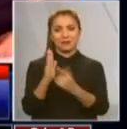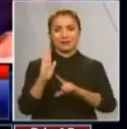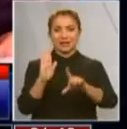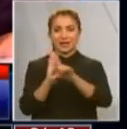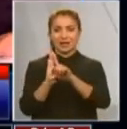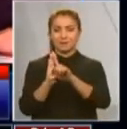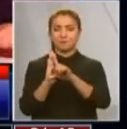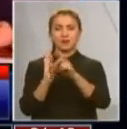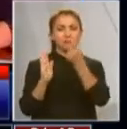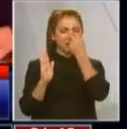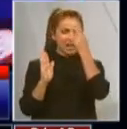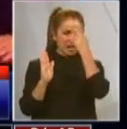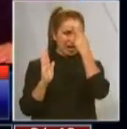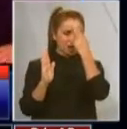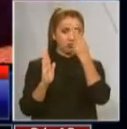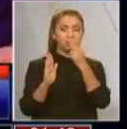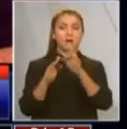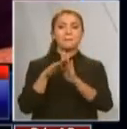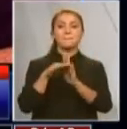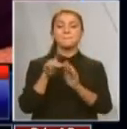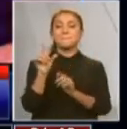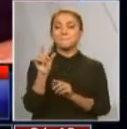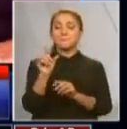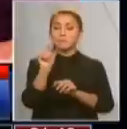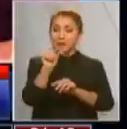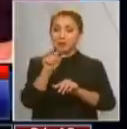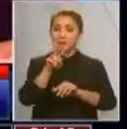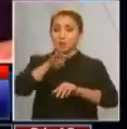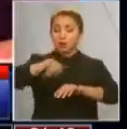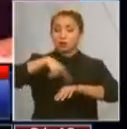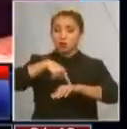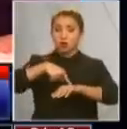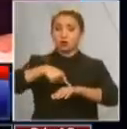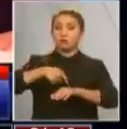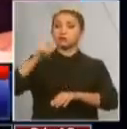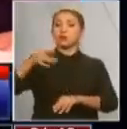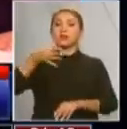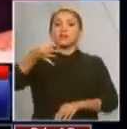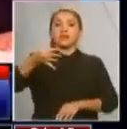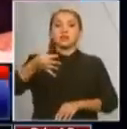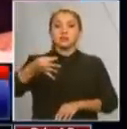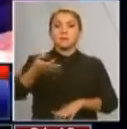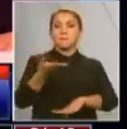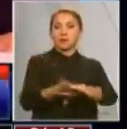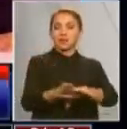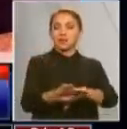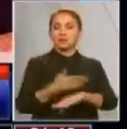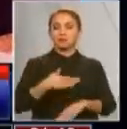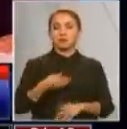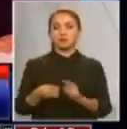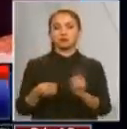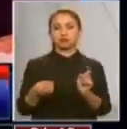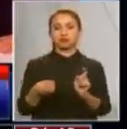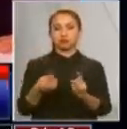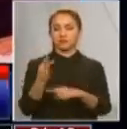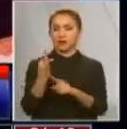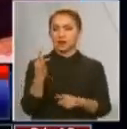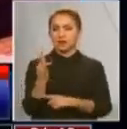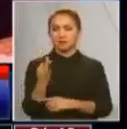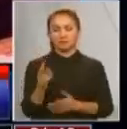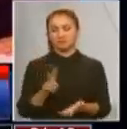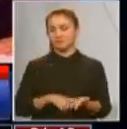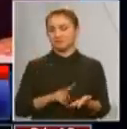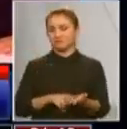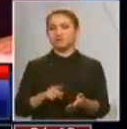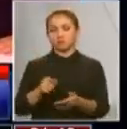lo curioso es que en menos de 24 horas él dictamina simplemente pedir mi desafuero. Esto ya estaba